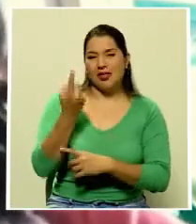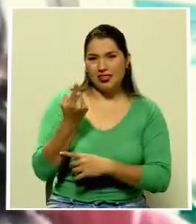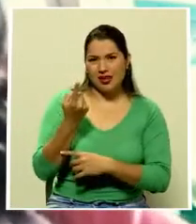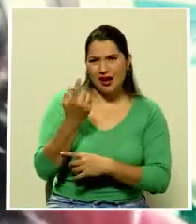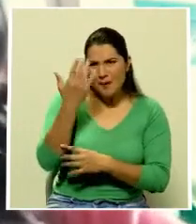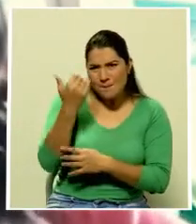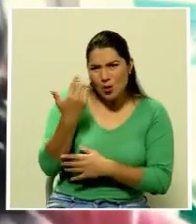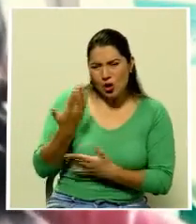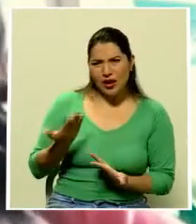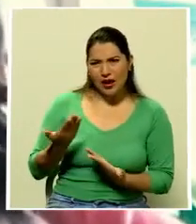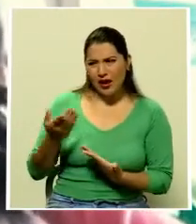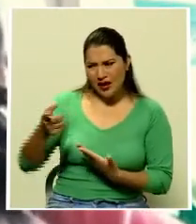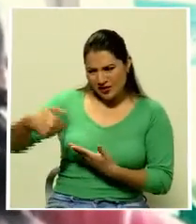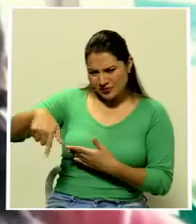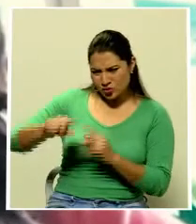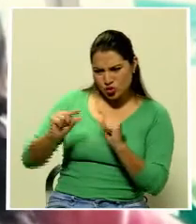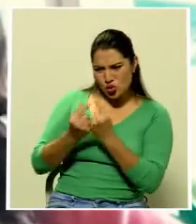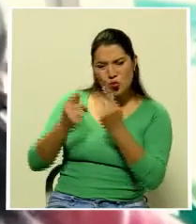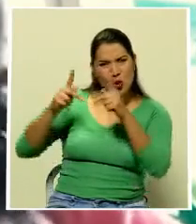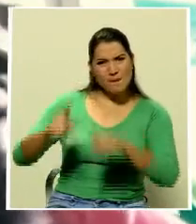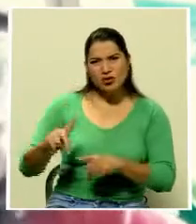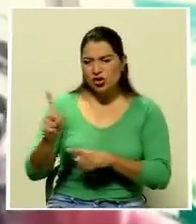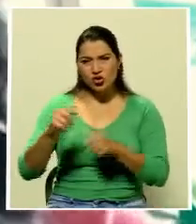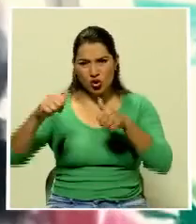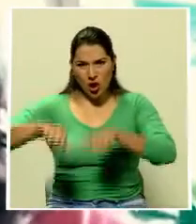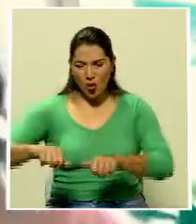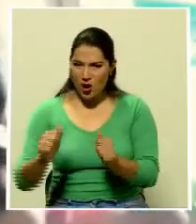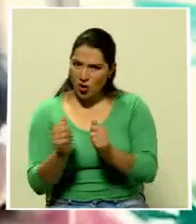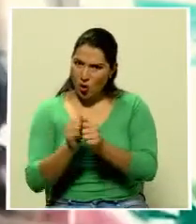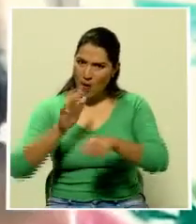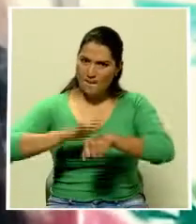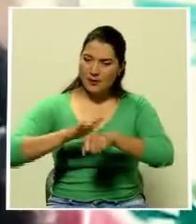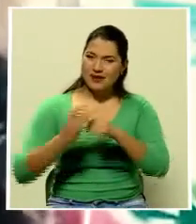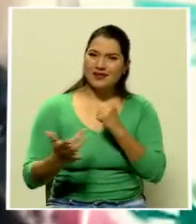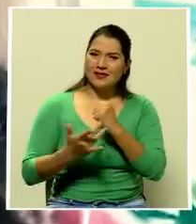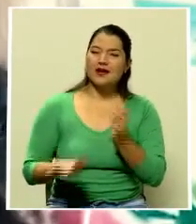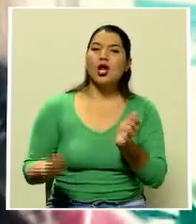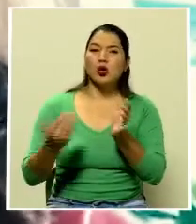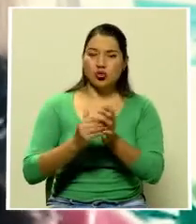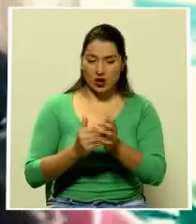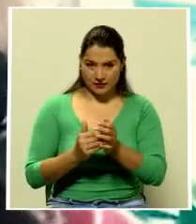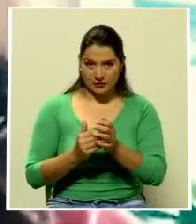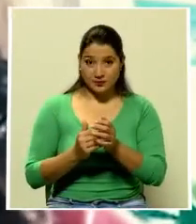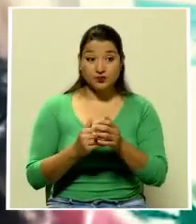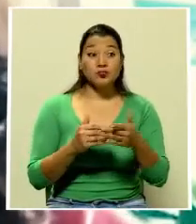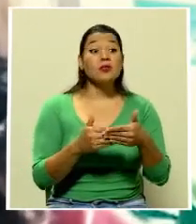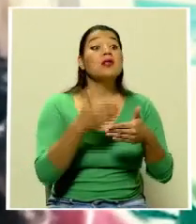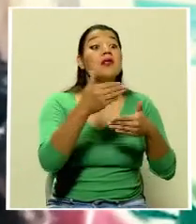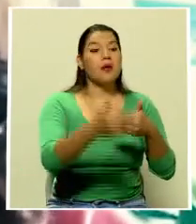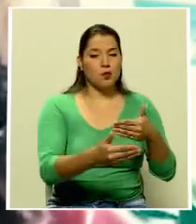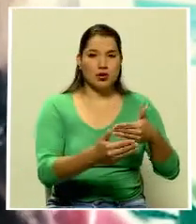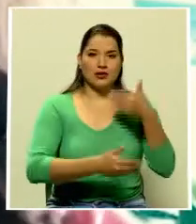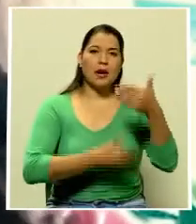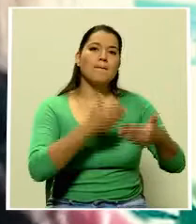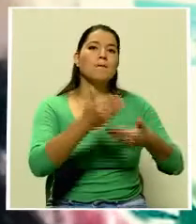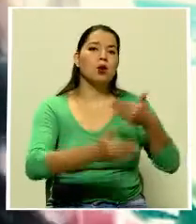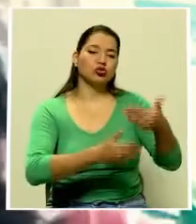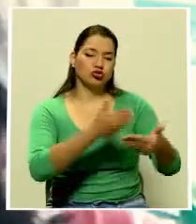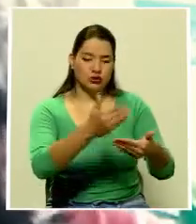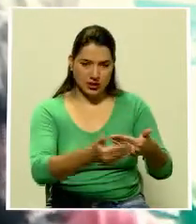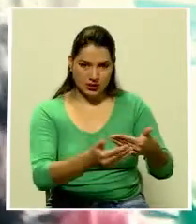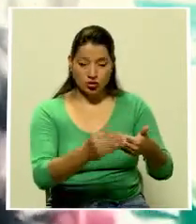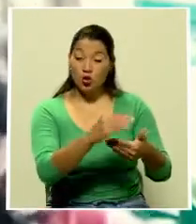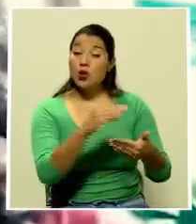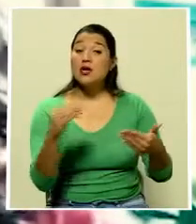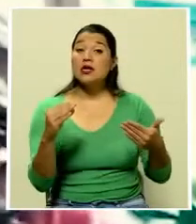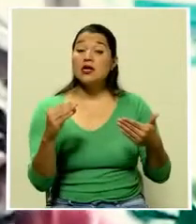ya después de que, a través de, digamos, de todo el proceso con la Sala Constitucional, ¿verdad? Y que eventualmente,